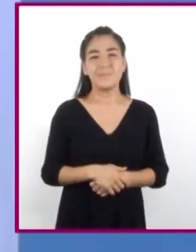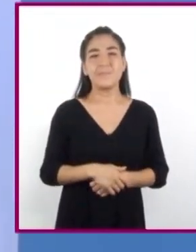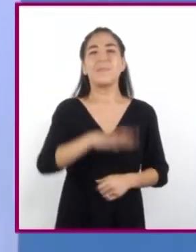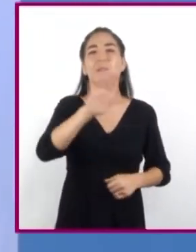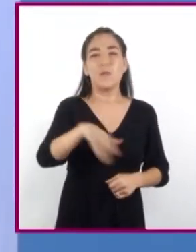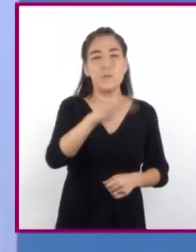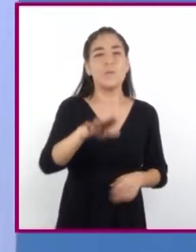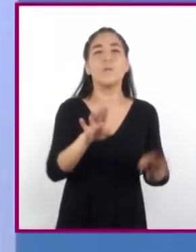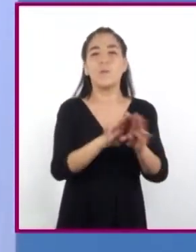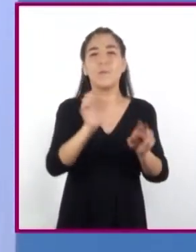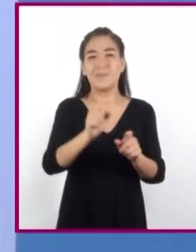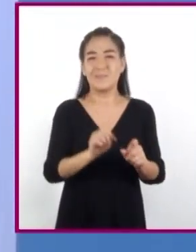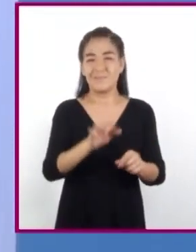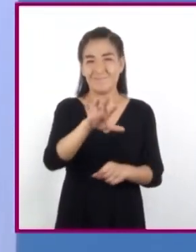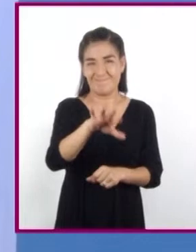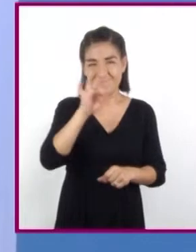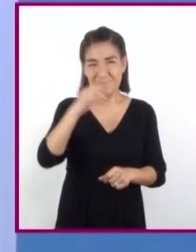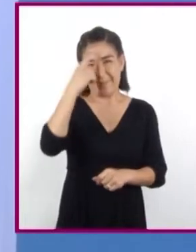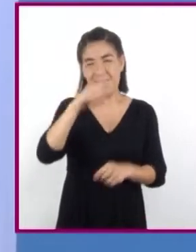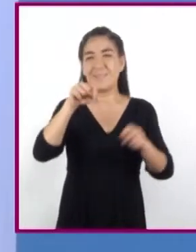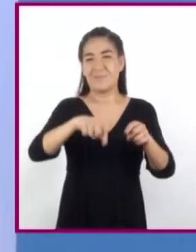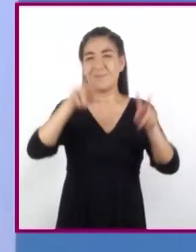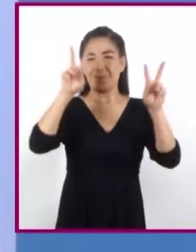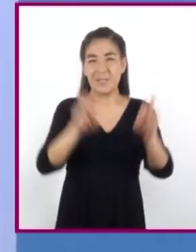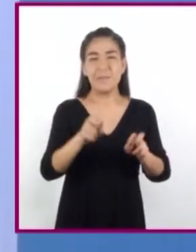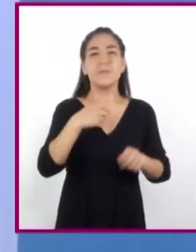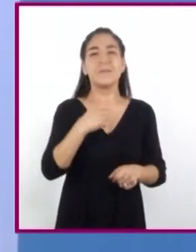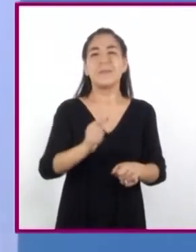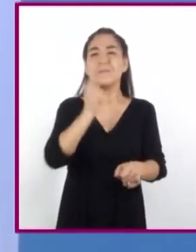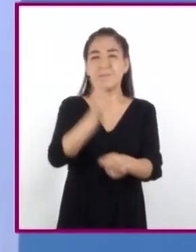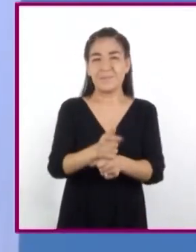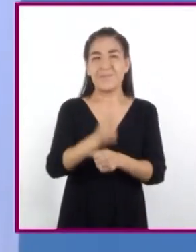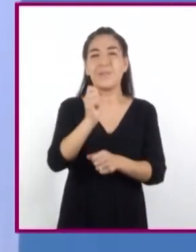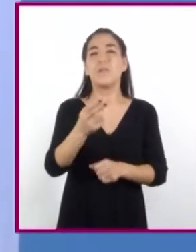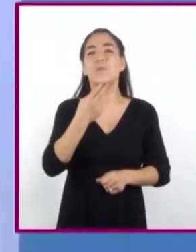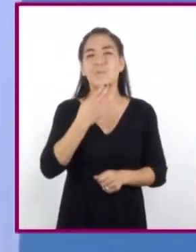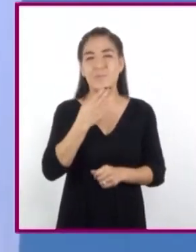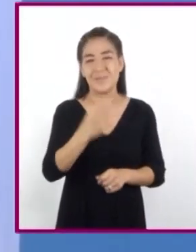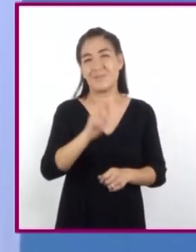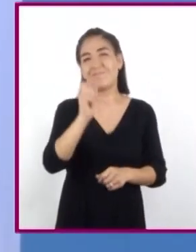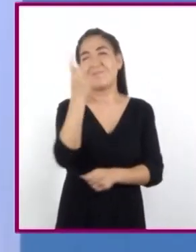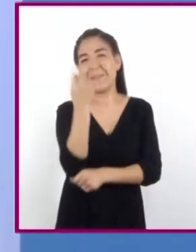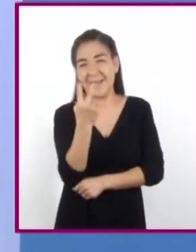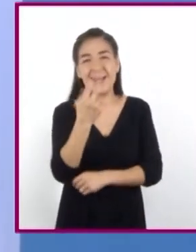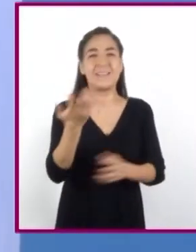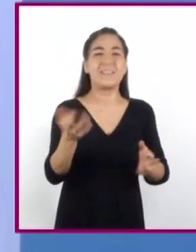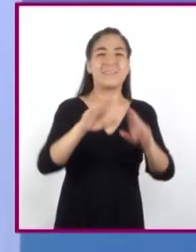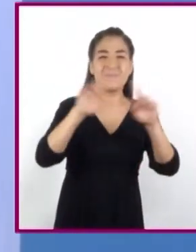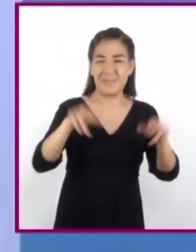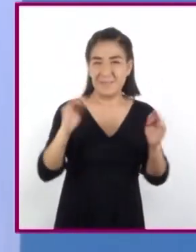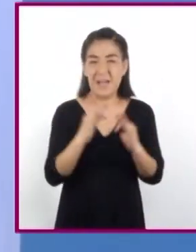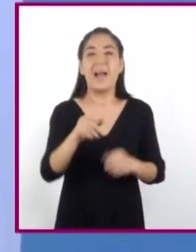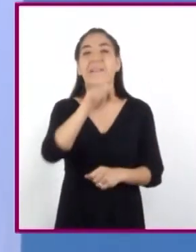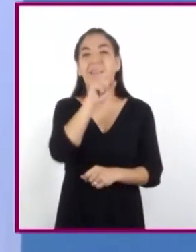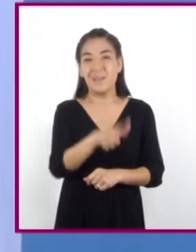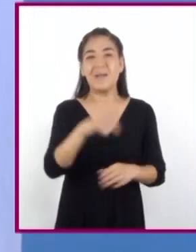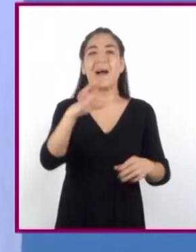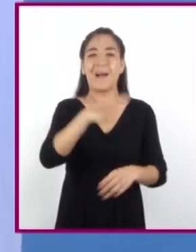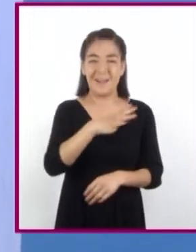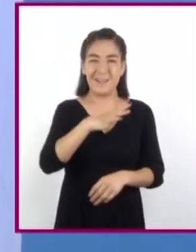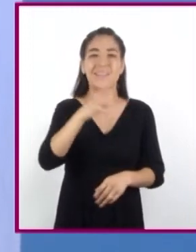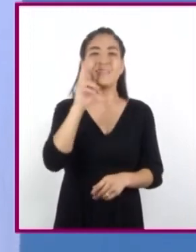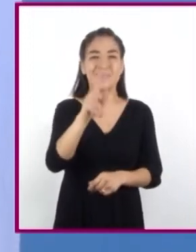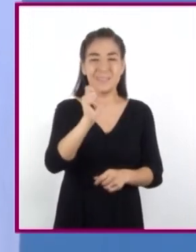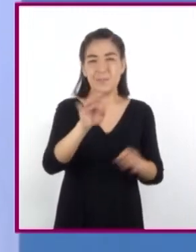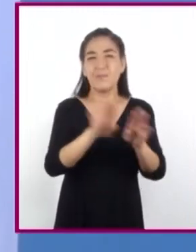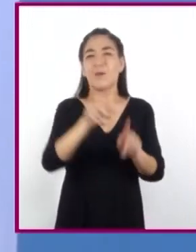elementos relacionados con nuestro tema, encuentro que en el uso de aparatos tecnológicos también se nos presentan situaciones que requieren